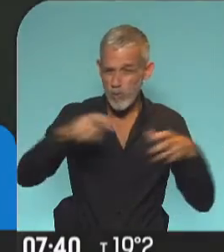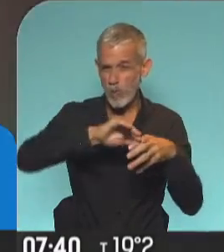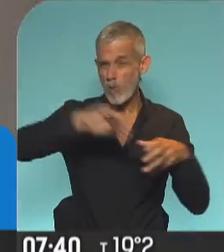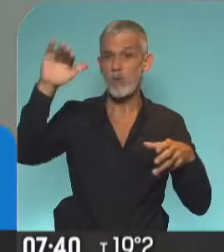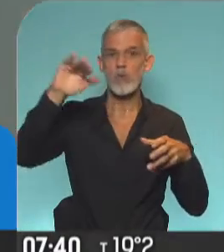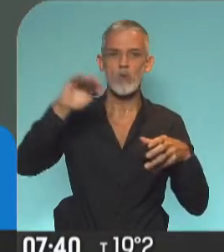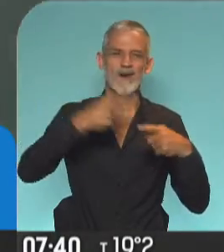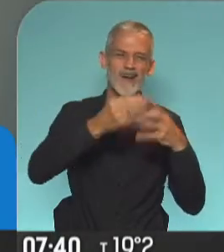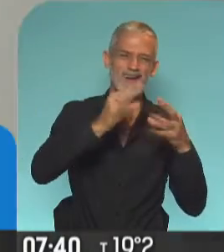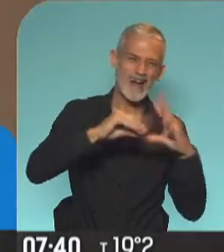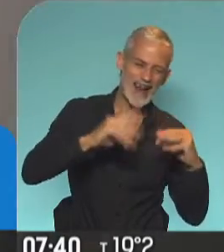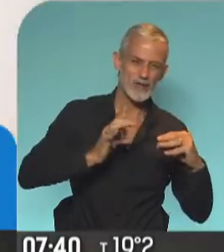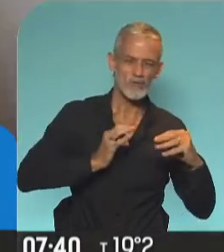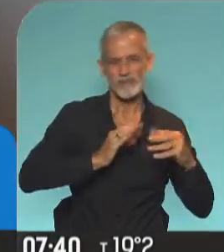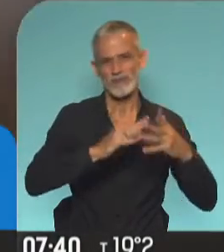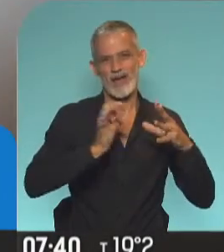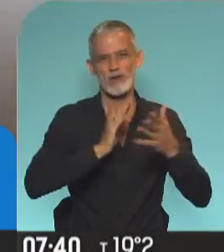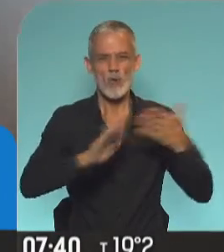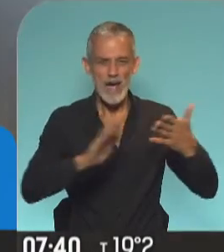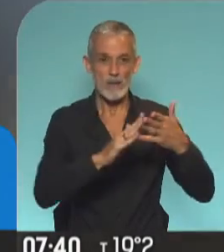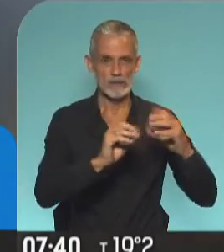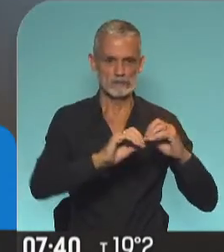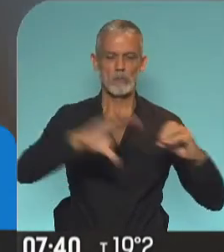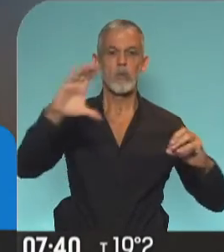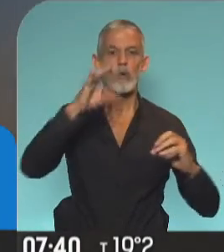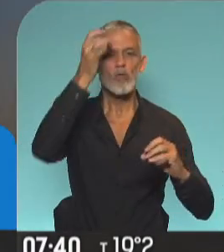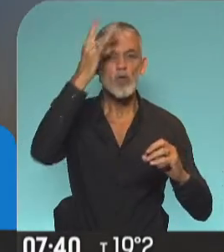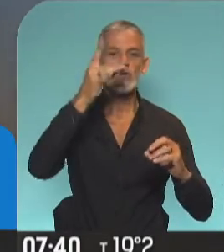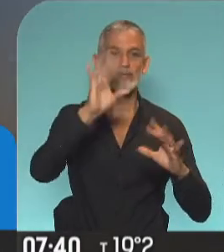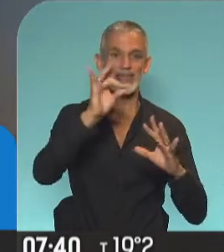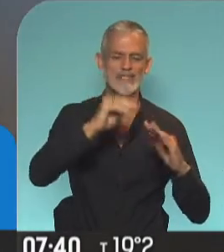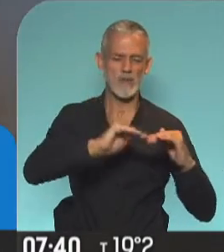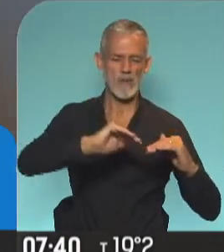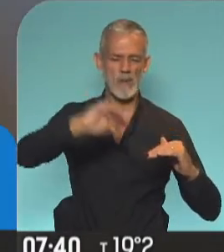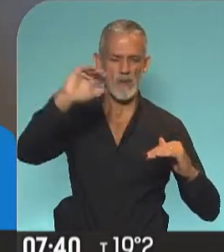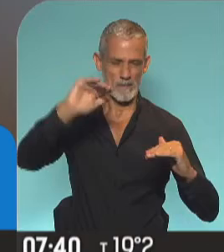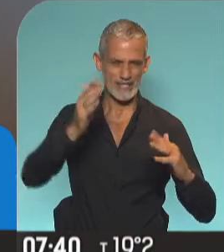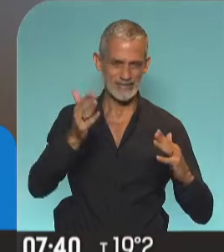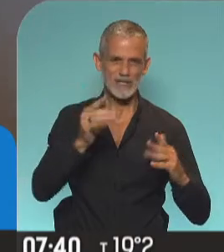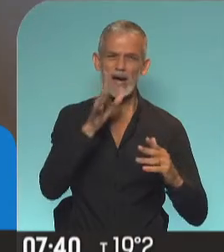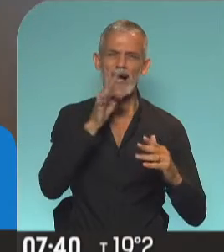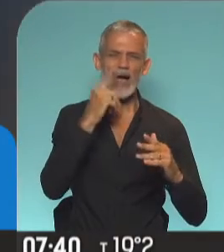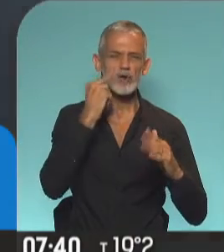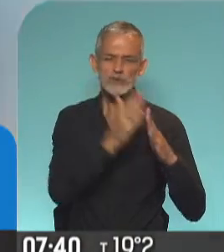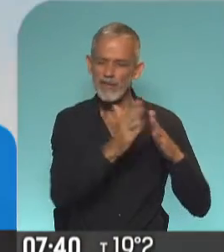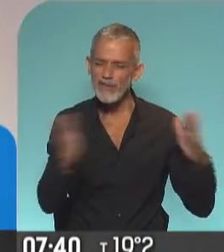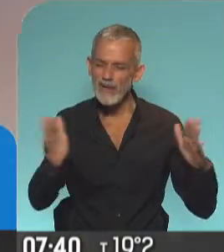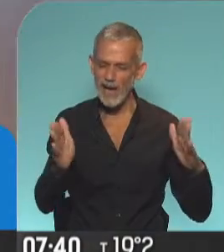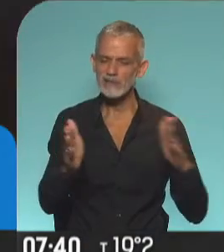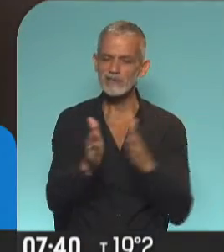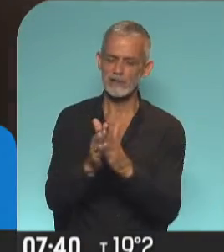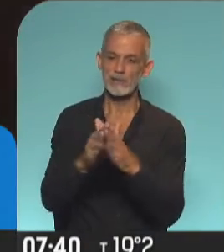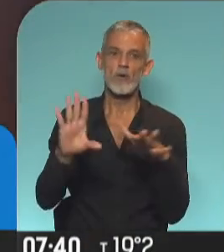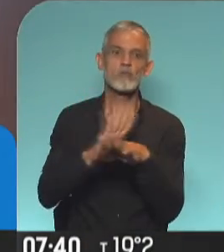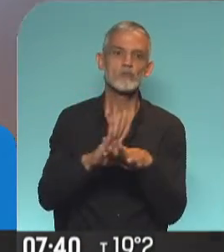país, y entre el 9, 10 y 11 y 12 de diciembre el pico máximo. Vos sacás la cuenta, 14 días después, es